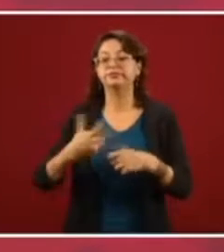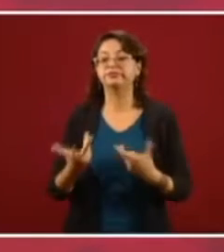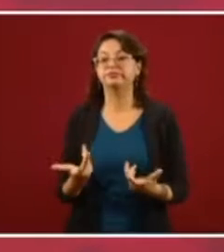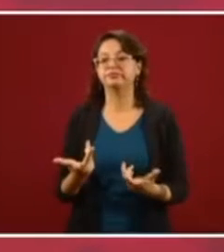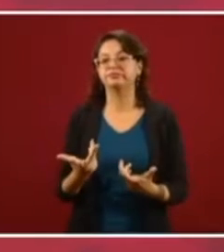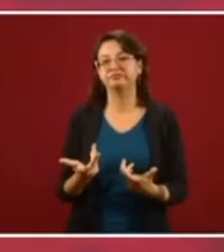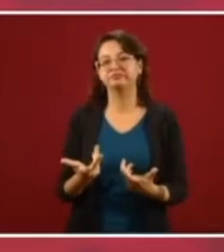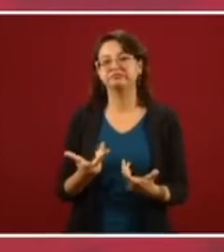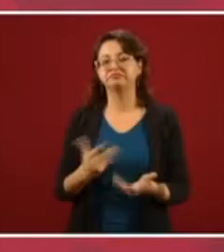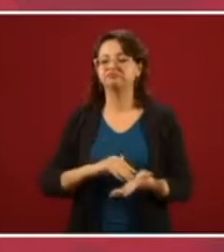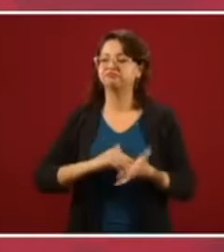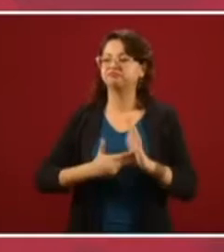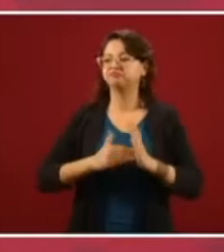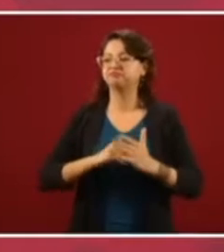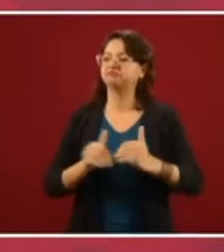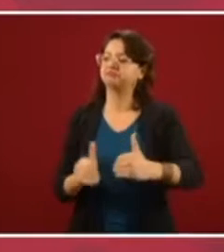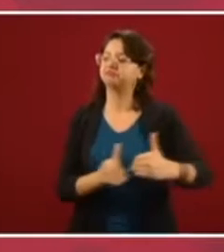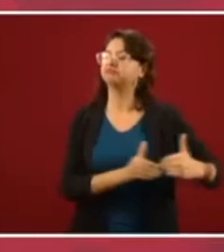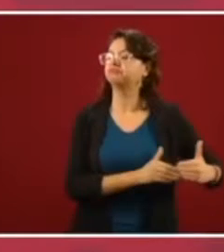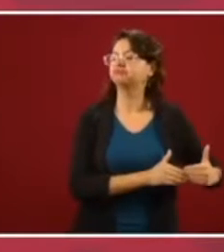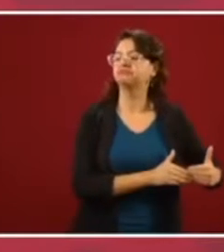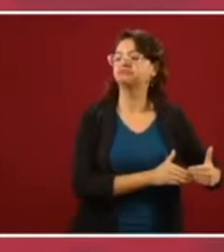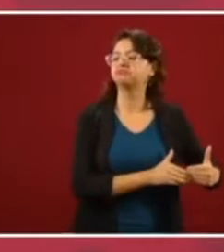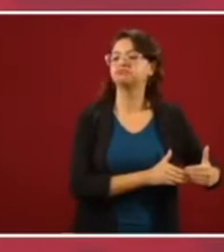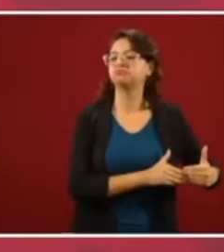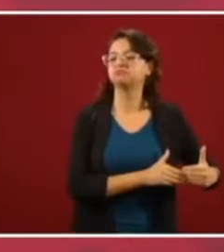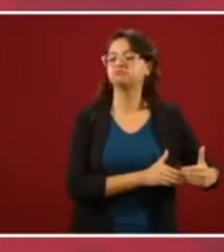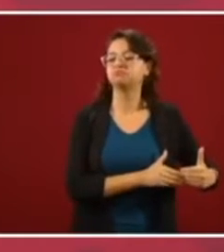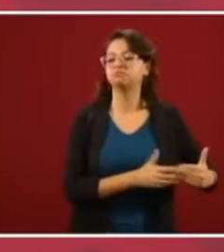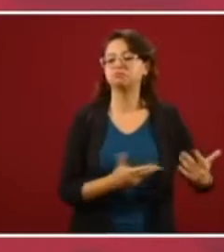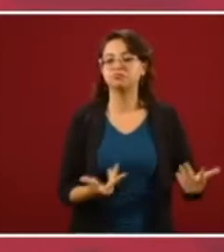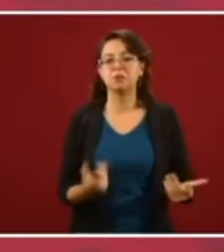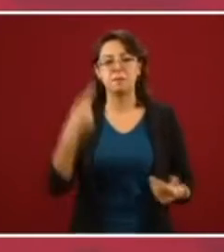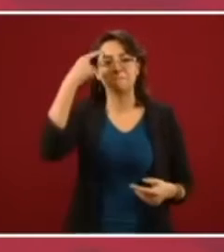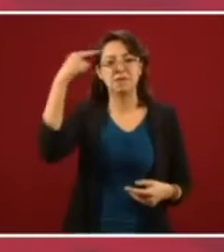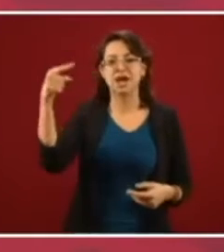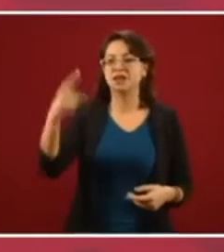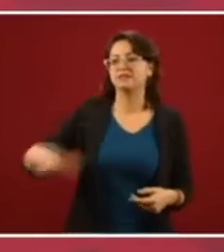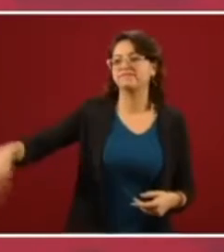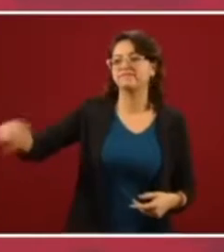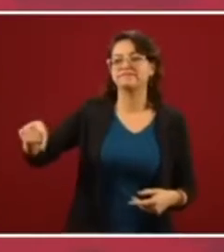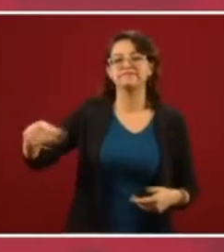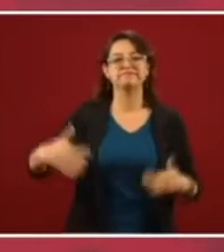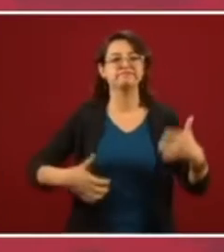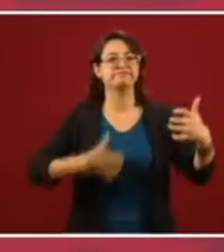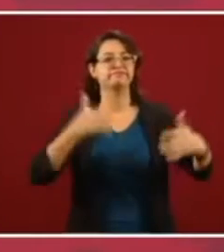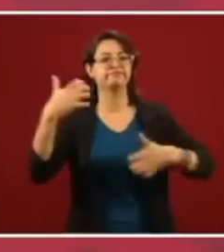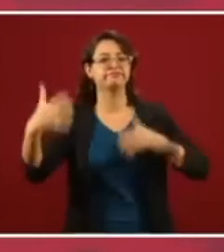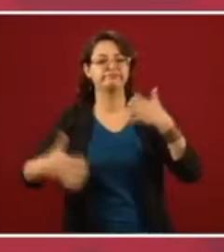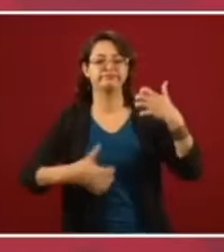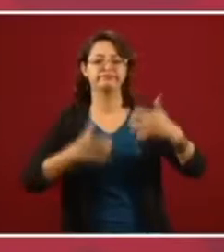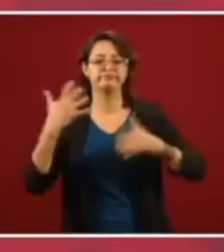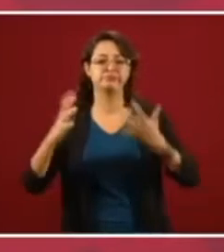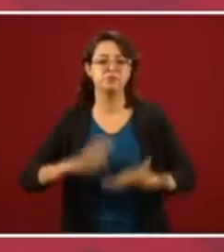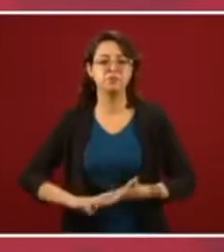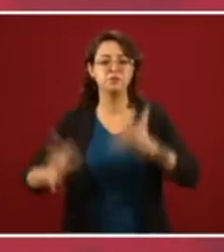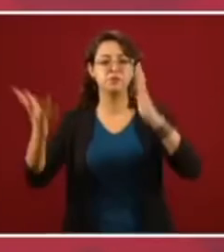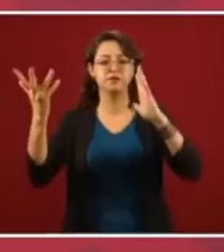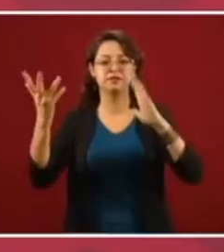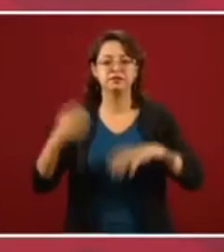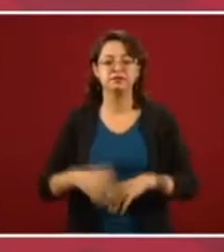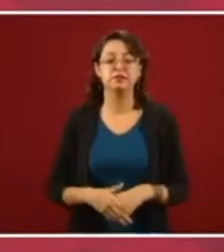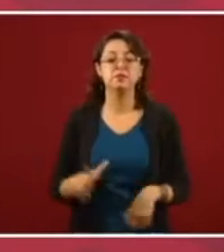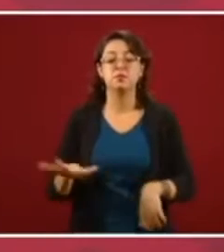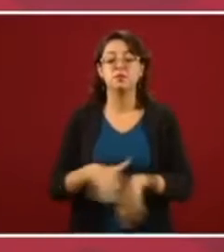causando este descontrol por los contratos